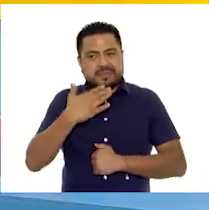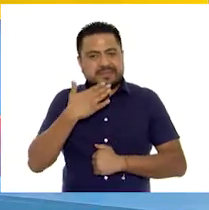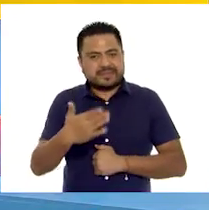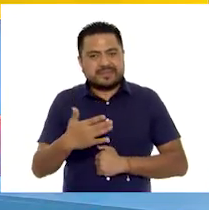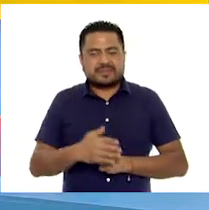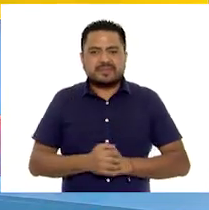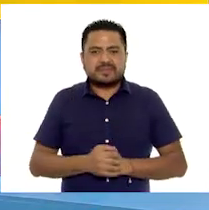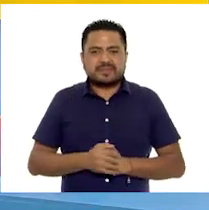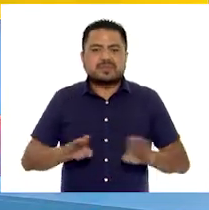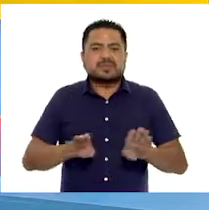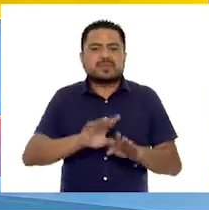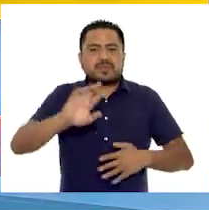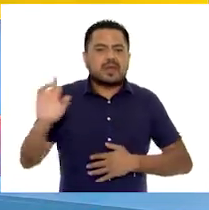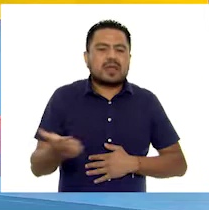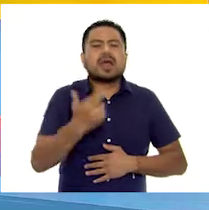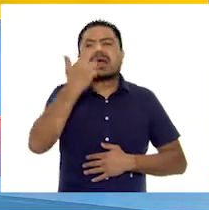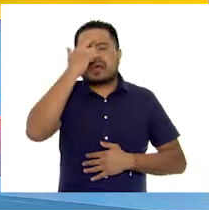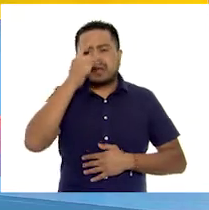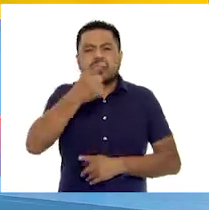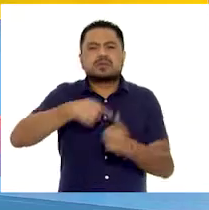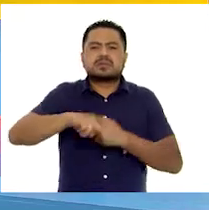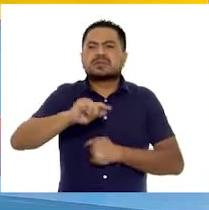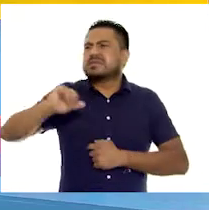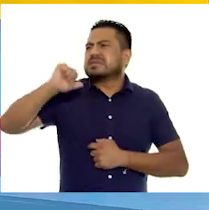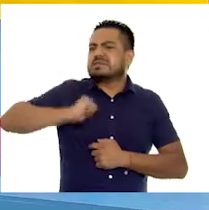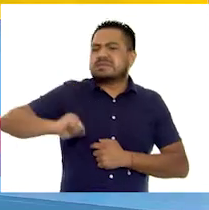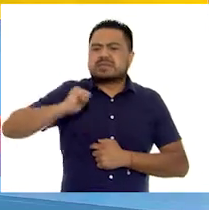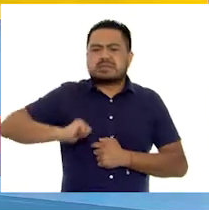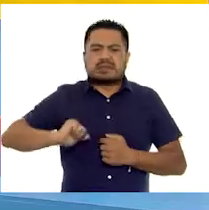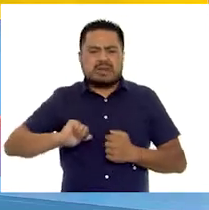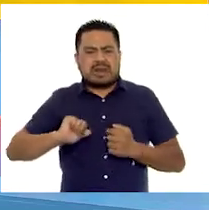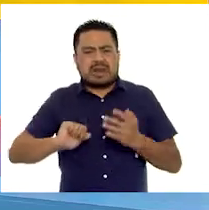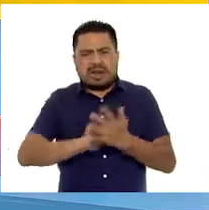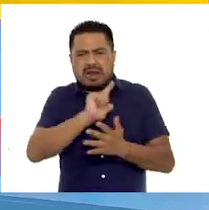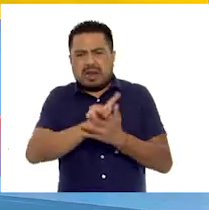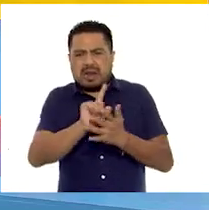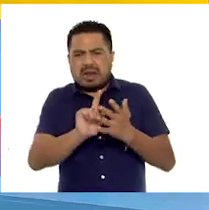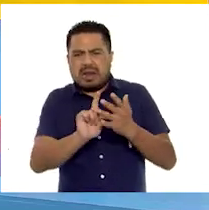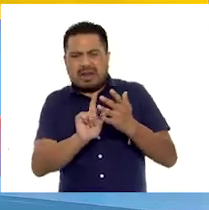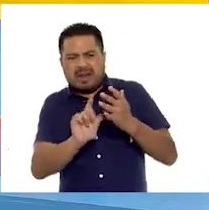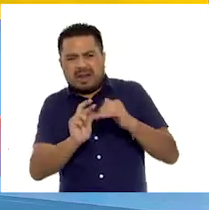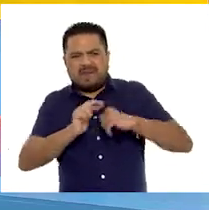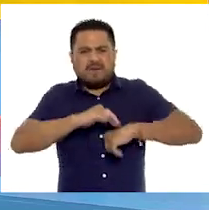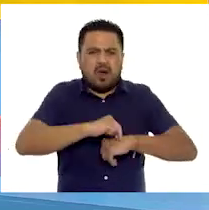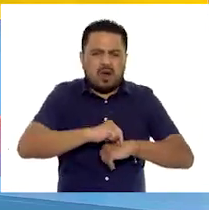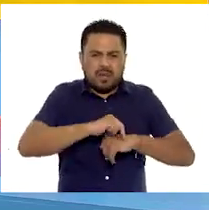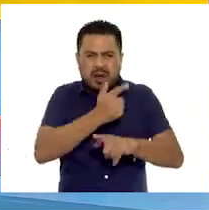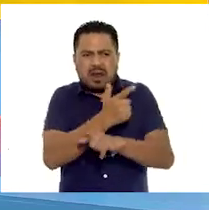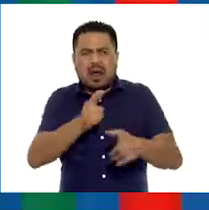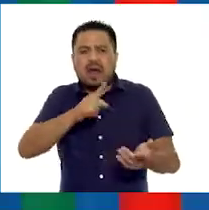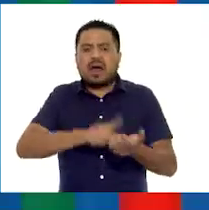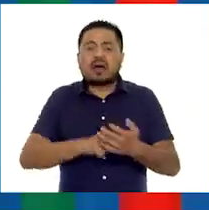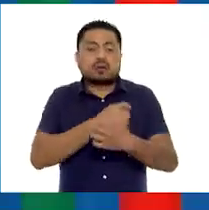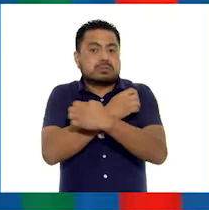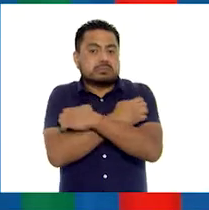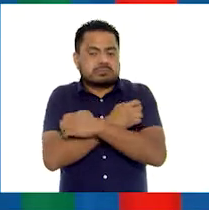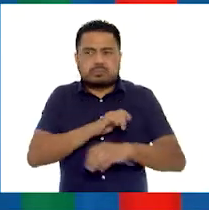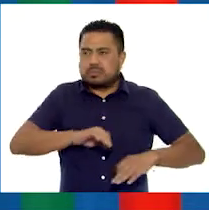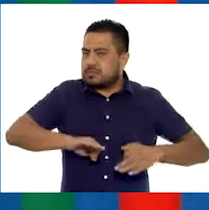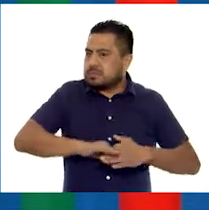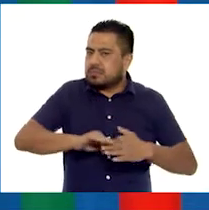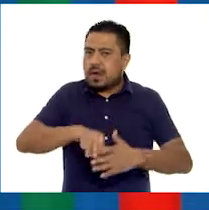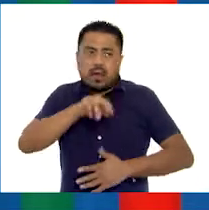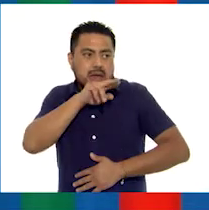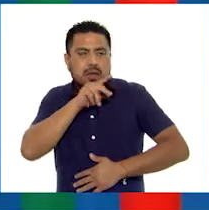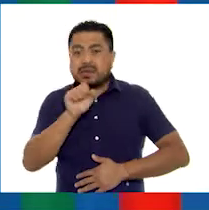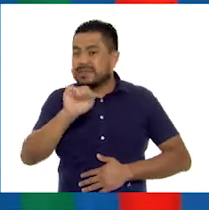como recordaremos desde la época de la reforma liberal una preocupación constante era la educación así es